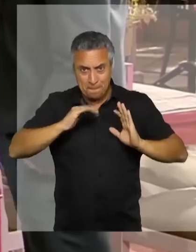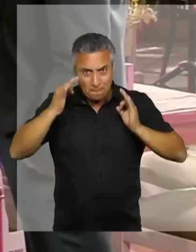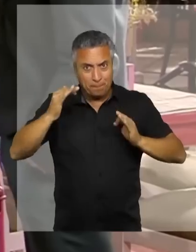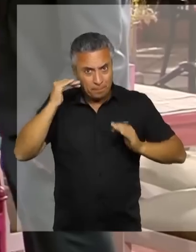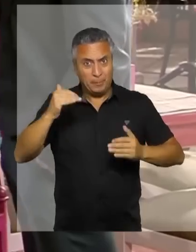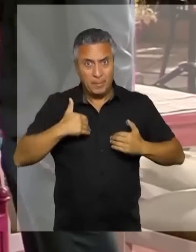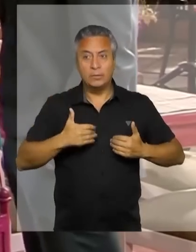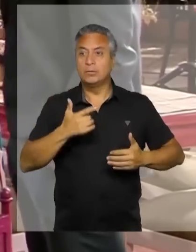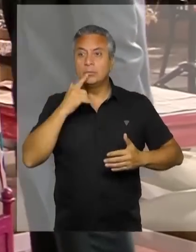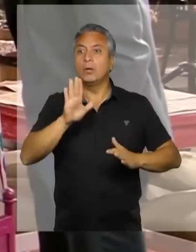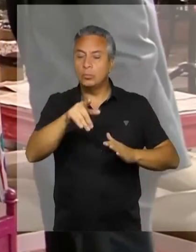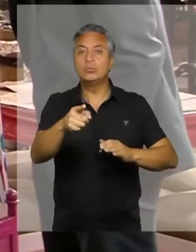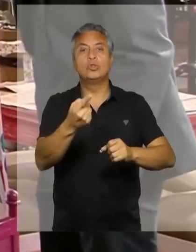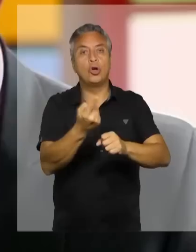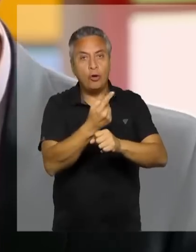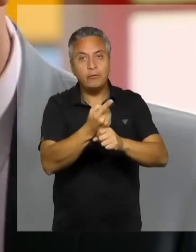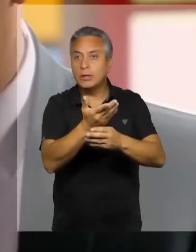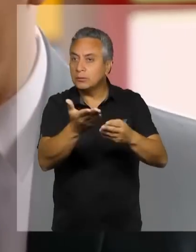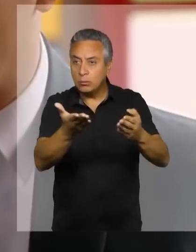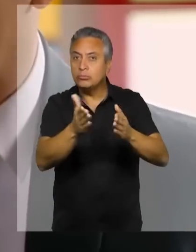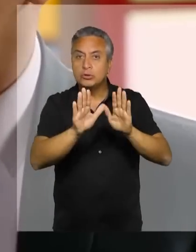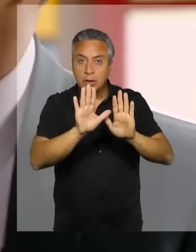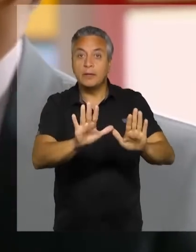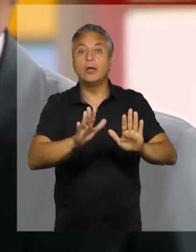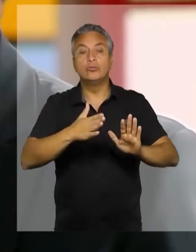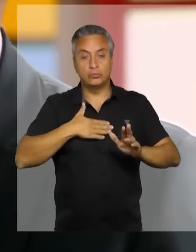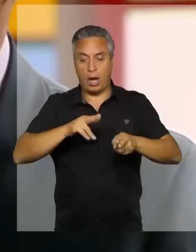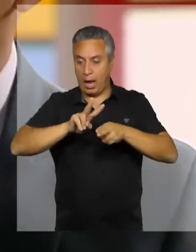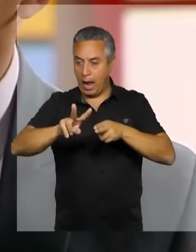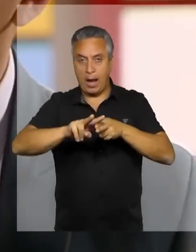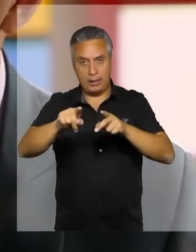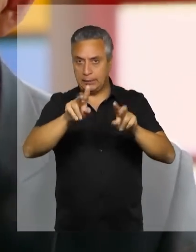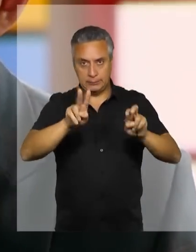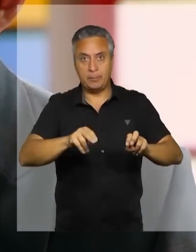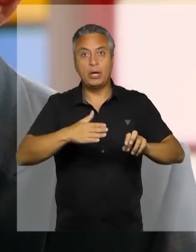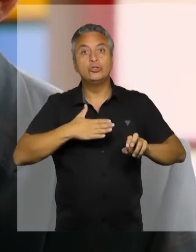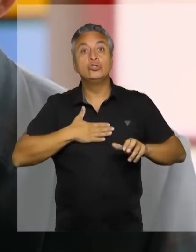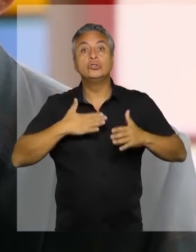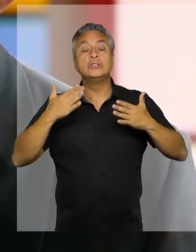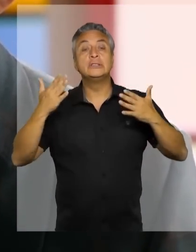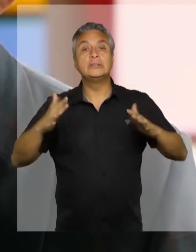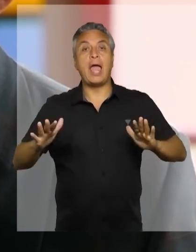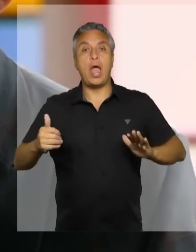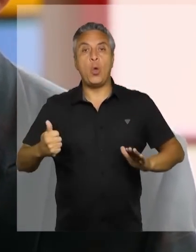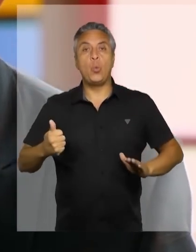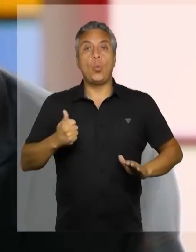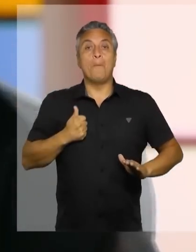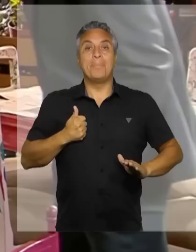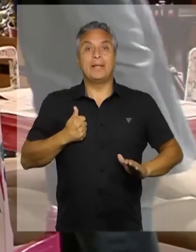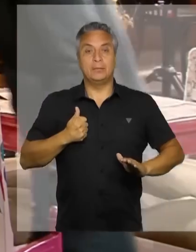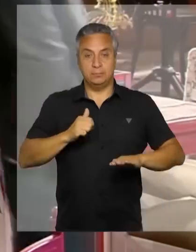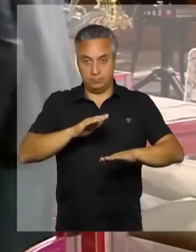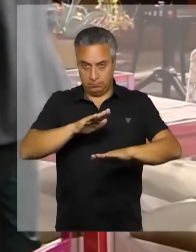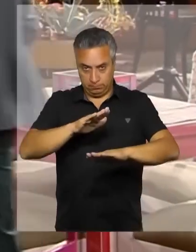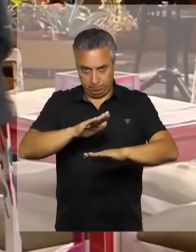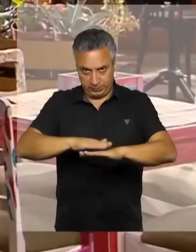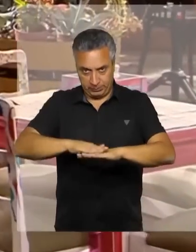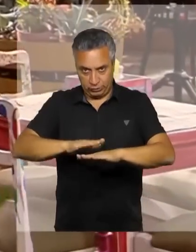que ustedes tienen que conversar. Los dejo para que arreglen este asunto. Yo ya cumplí. Con permiso.